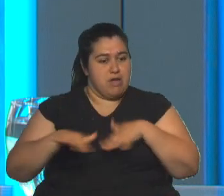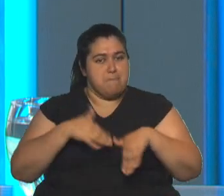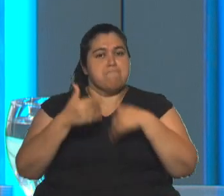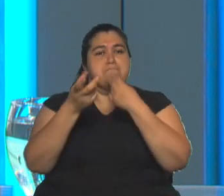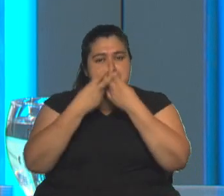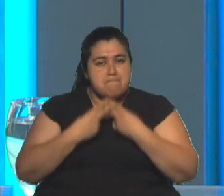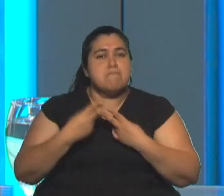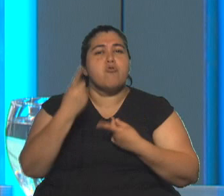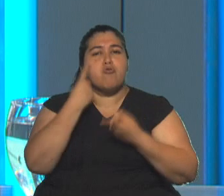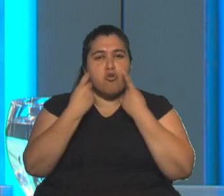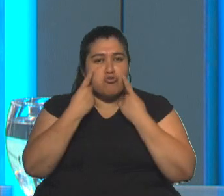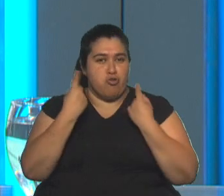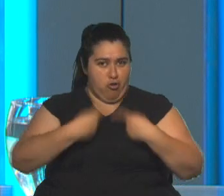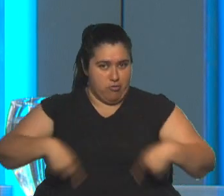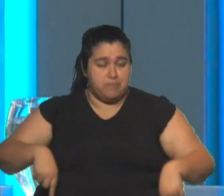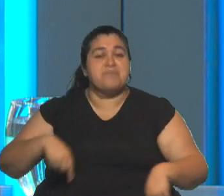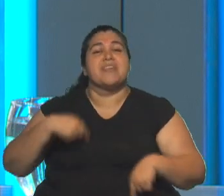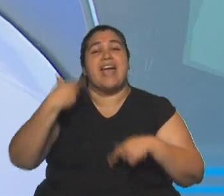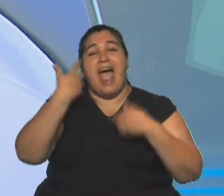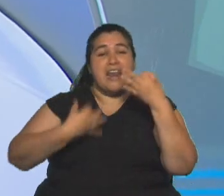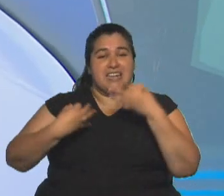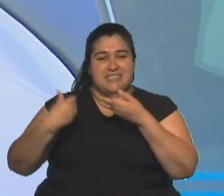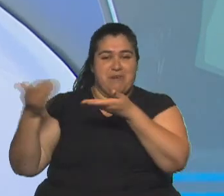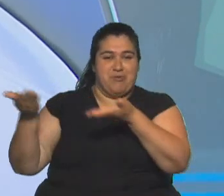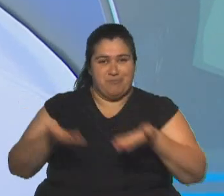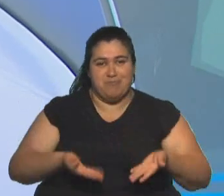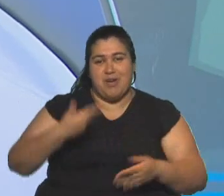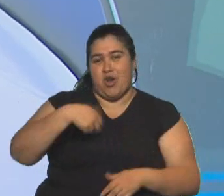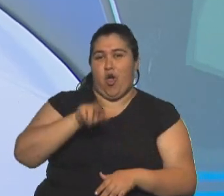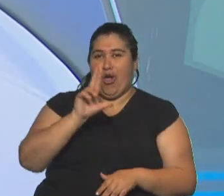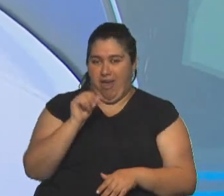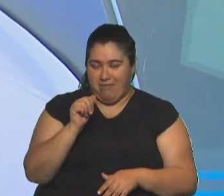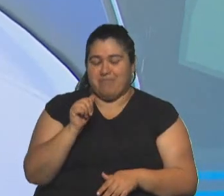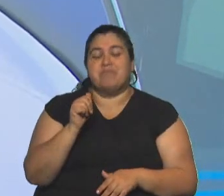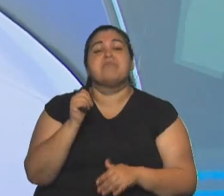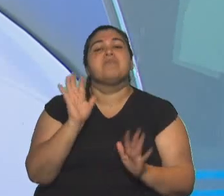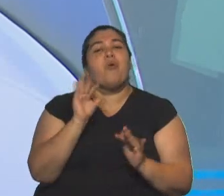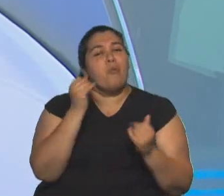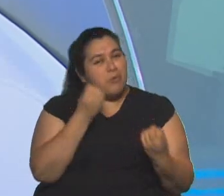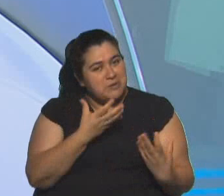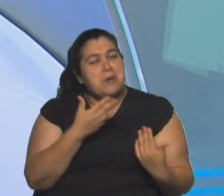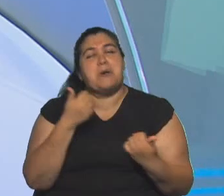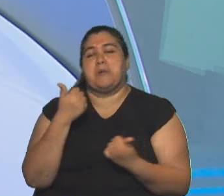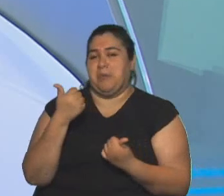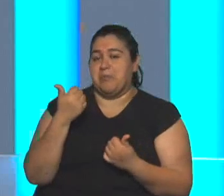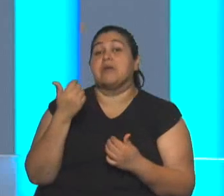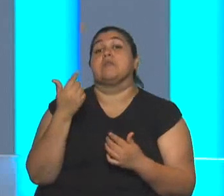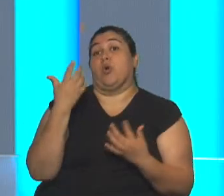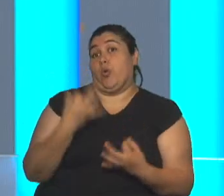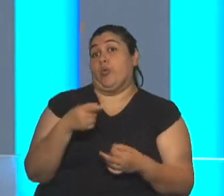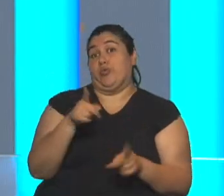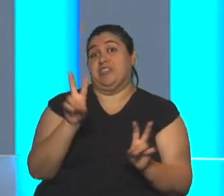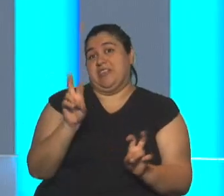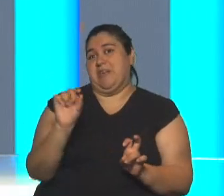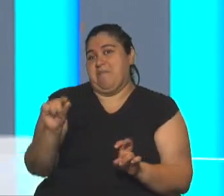controles pertinentes. Y para analizarlo, claro, ya recibimos a Nora Bar. ¿Cómo estás, Nora? Hola, Vero, ¿cómo estás? Muy ¿Bien? bien. Sí, justamente adelantándose